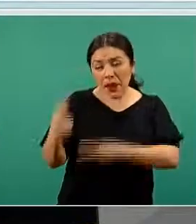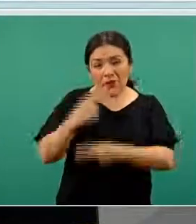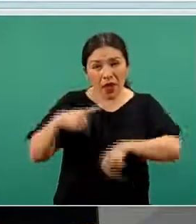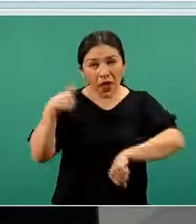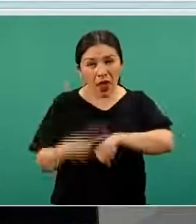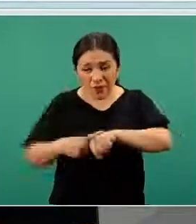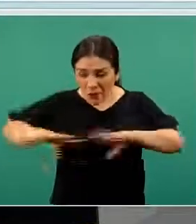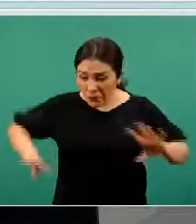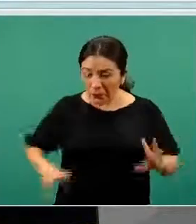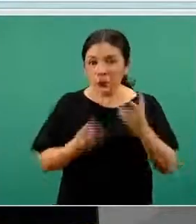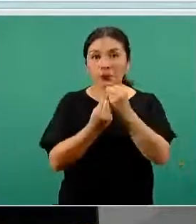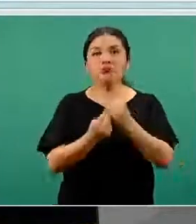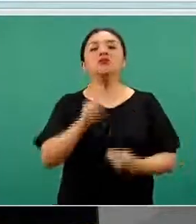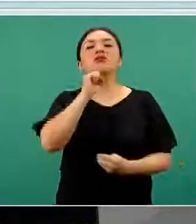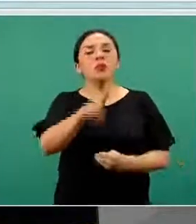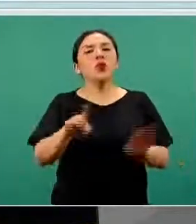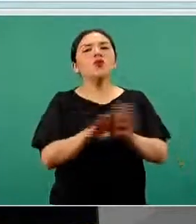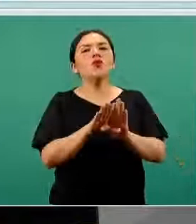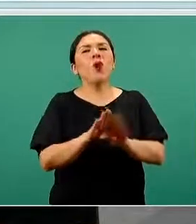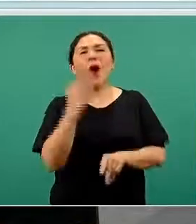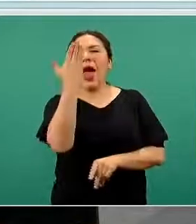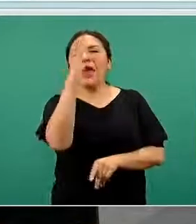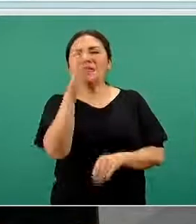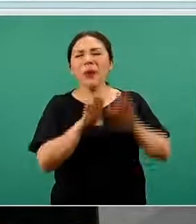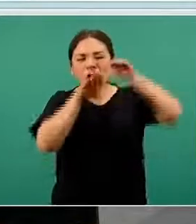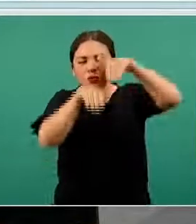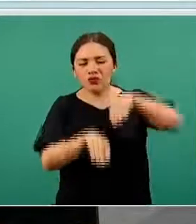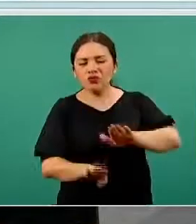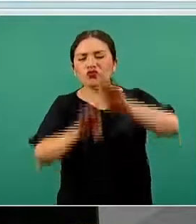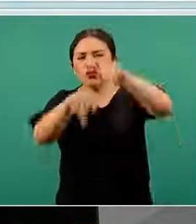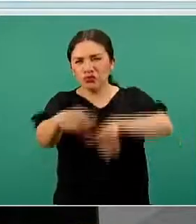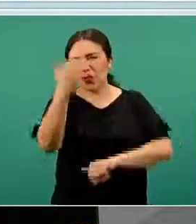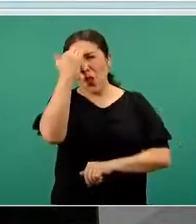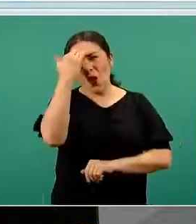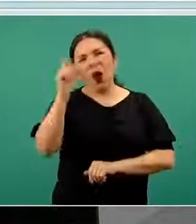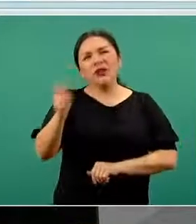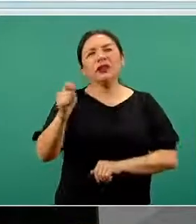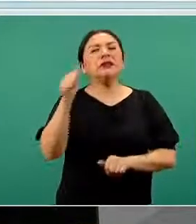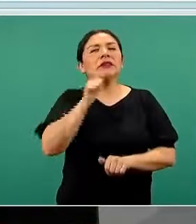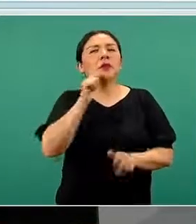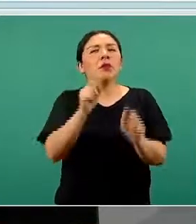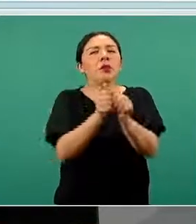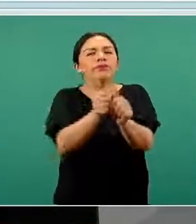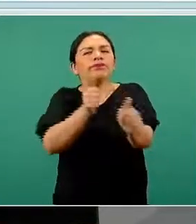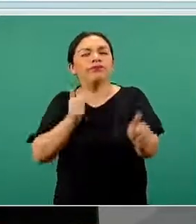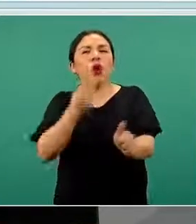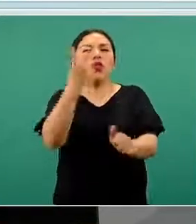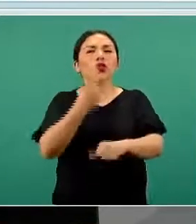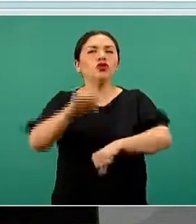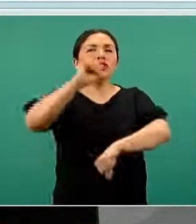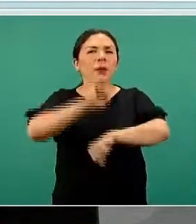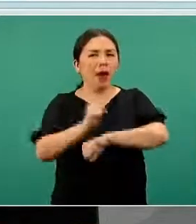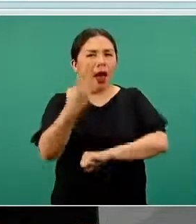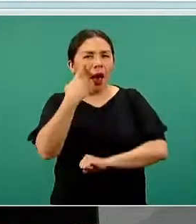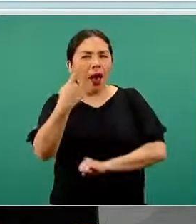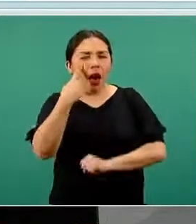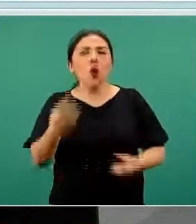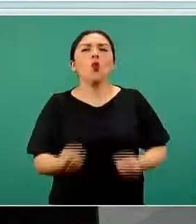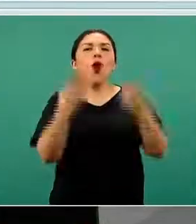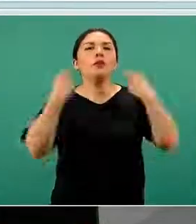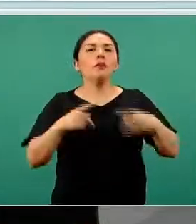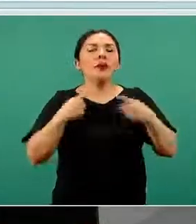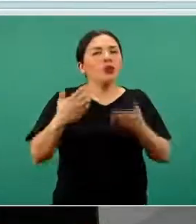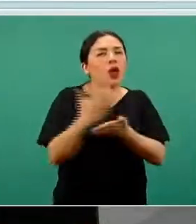presentando como la parte espejo, que siempre sabemos tiene cierto retraso en términos de el número de